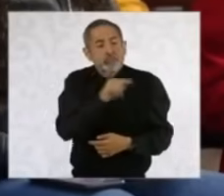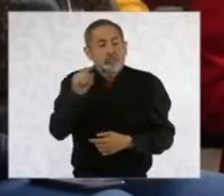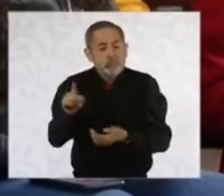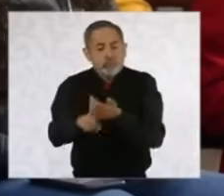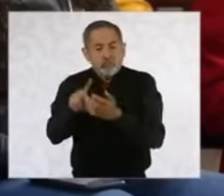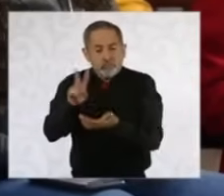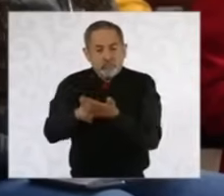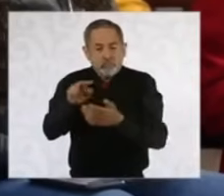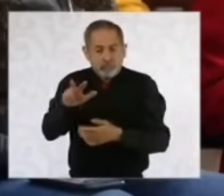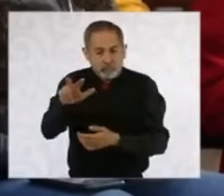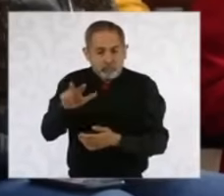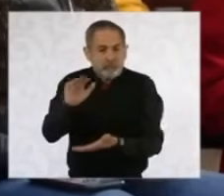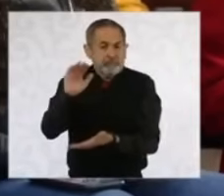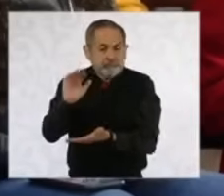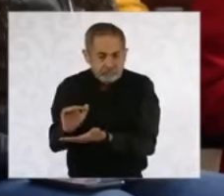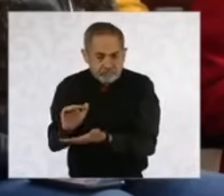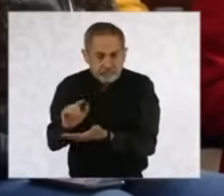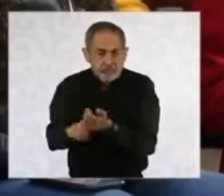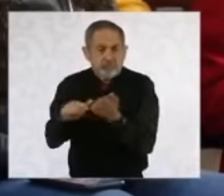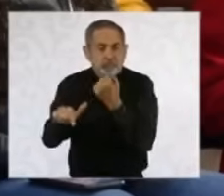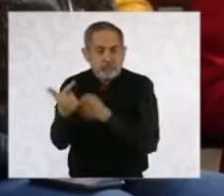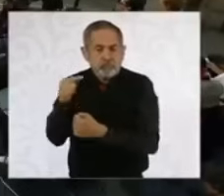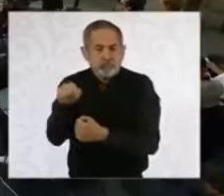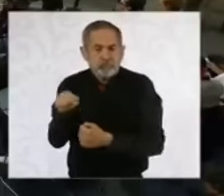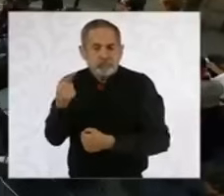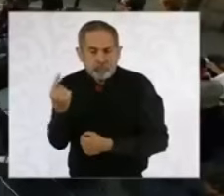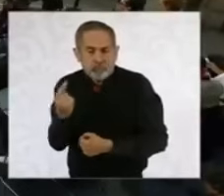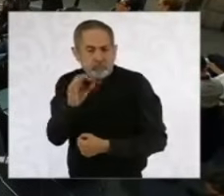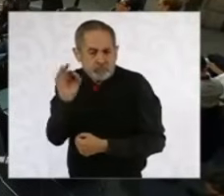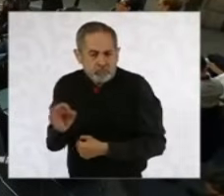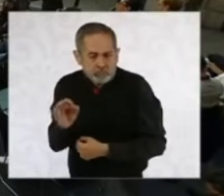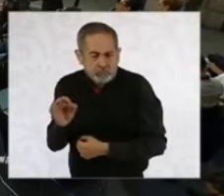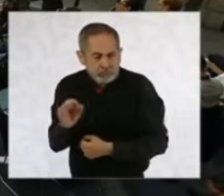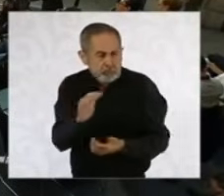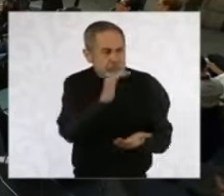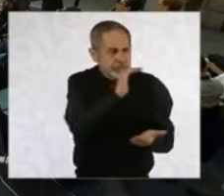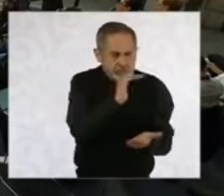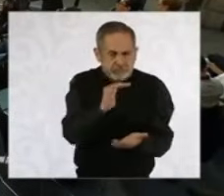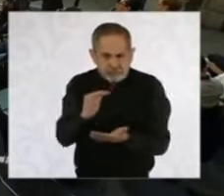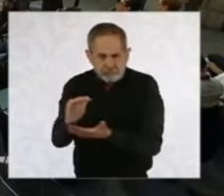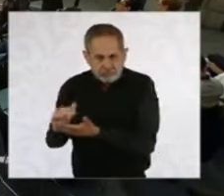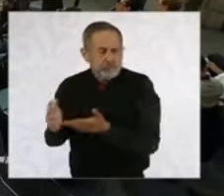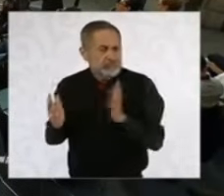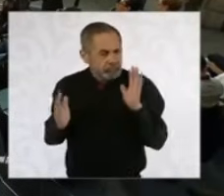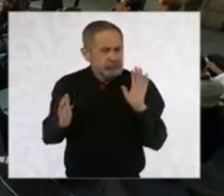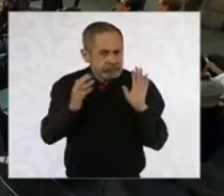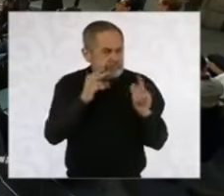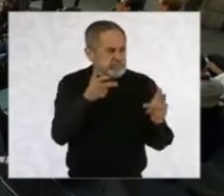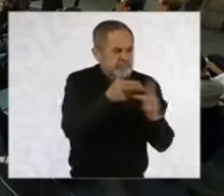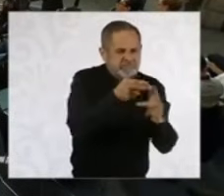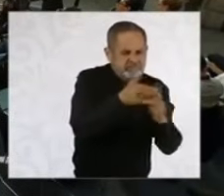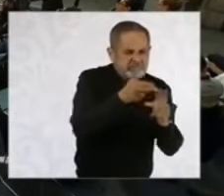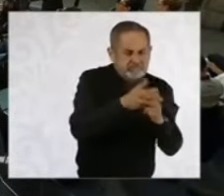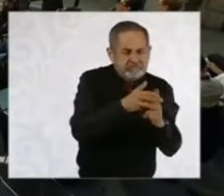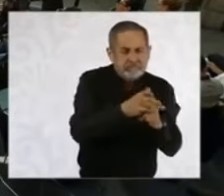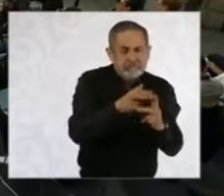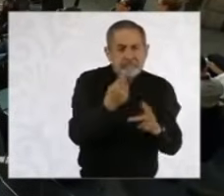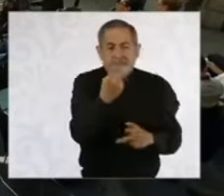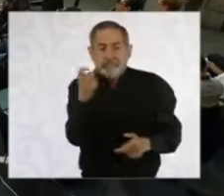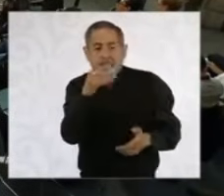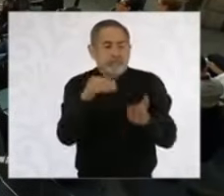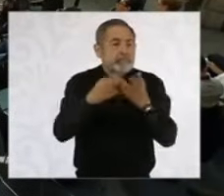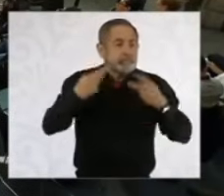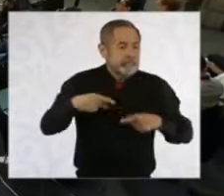2018 se presenta una disminución del 12.1%. Es decir, la tasa de defunciones por homicidios por cada 100,000 habitantes